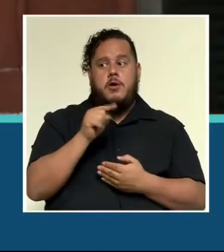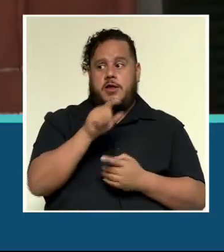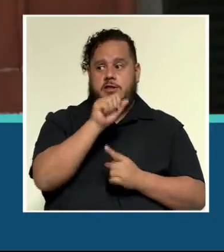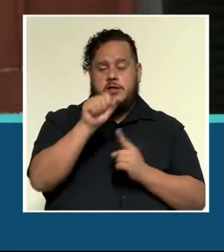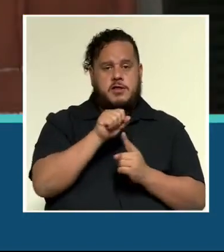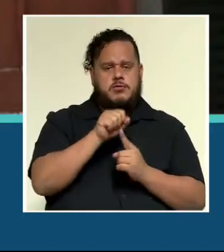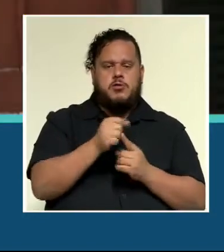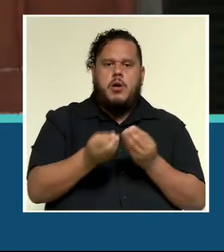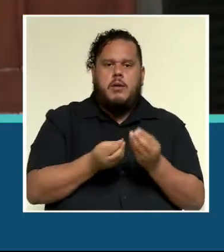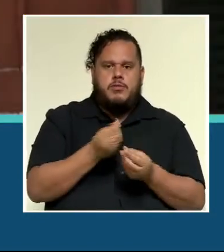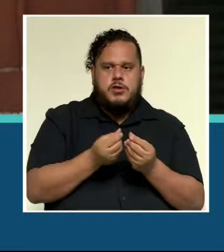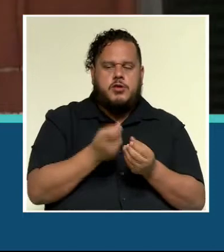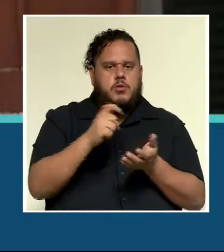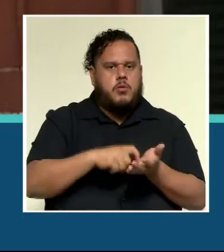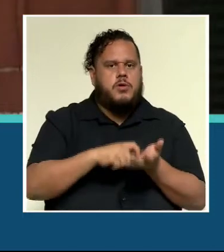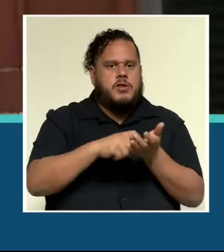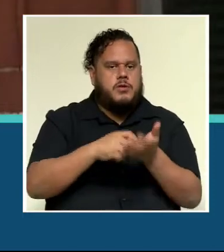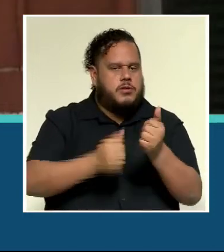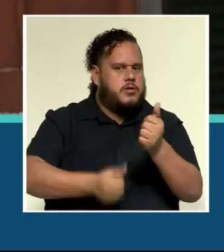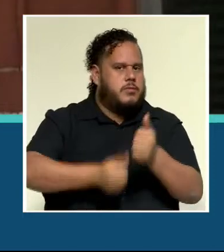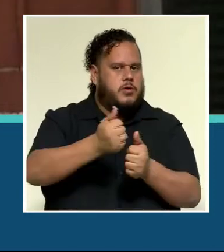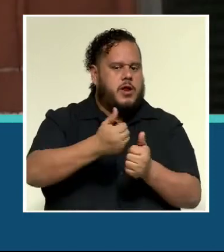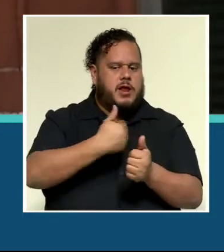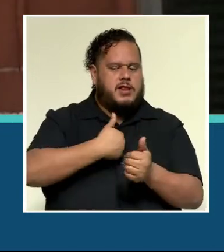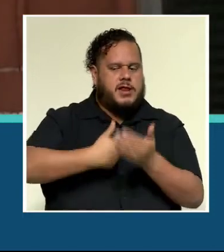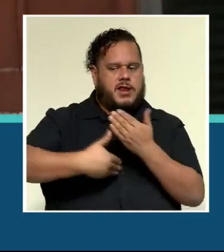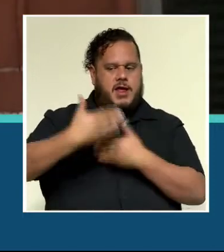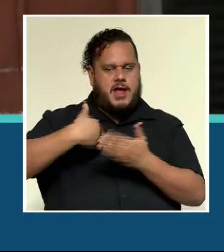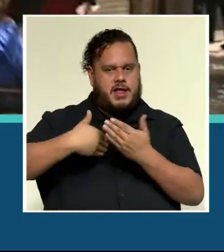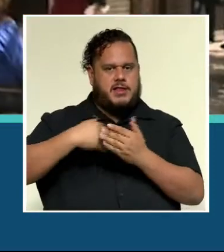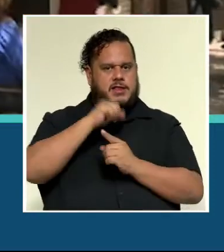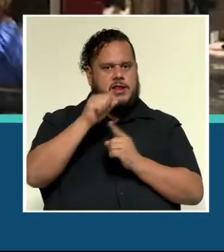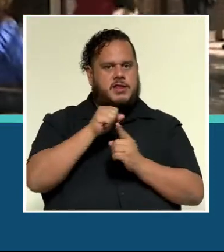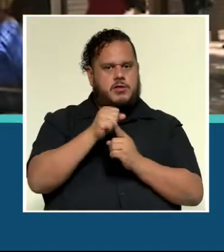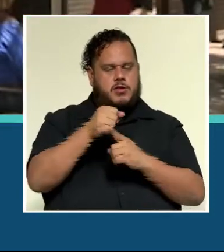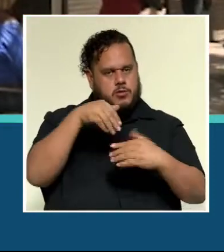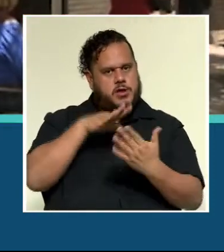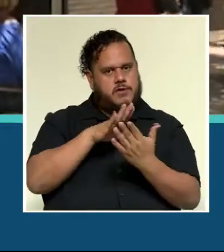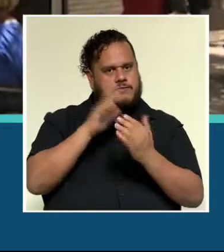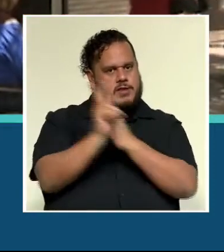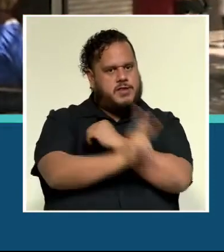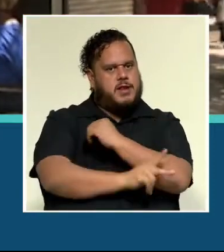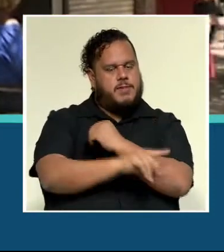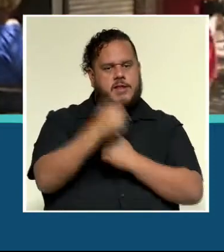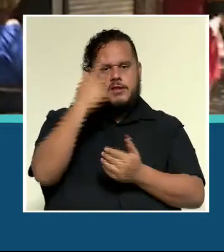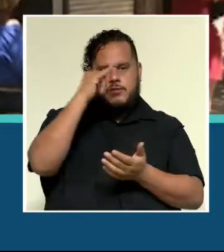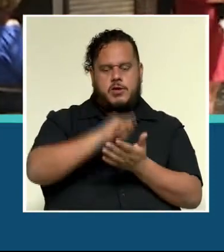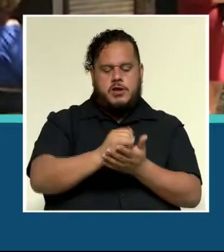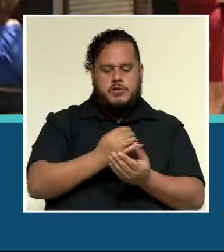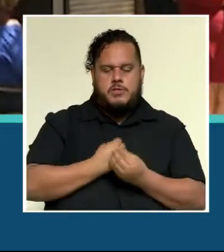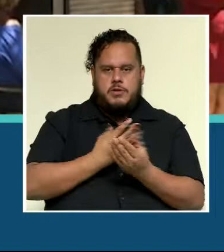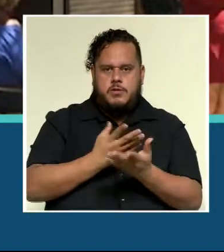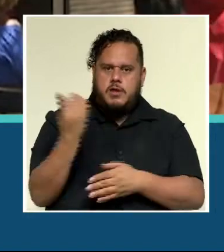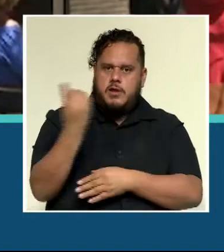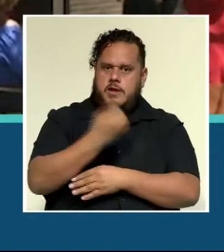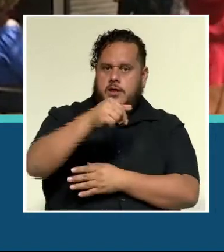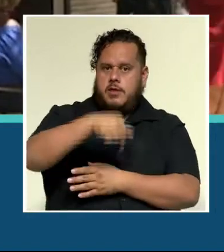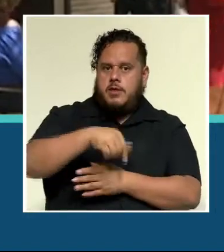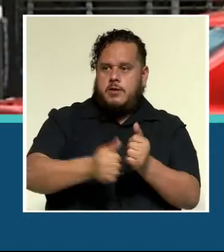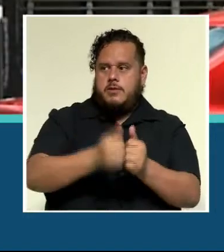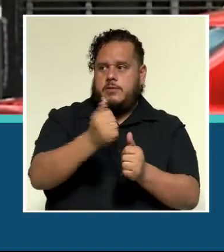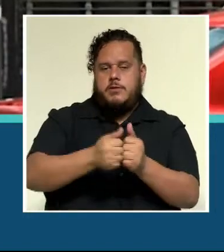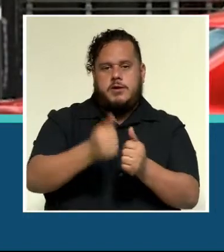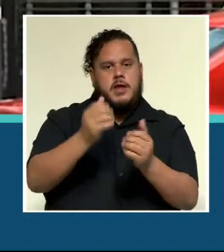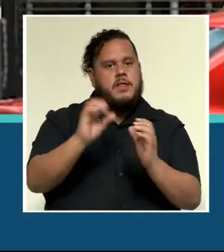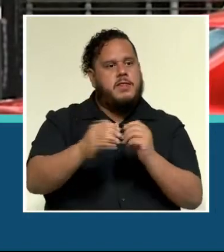ha generado un endeudamiento mayor al que tenían antes de la situación que enfrenta el país, por lo que manifestó que al día de hoy la gran mayoría de